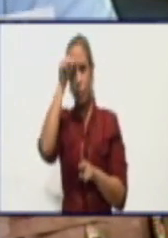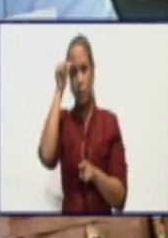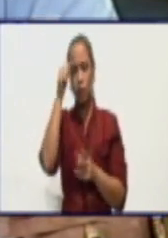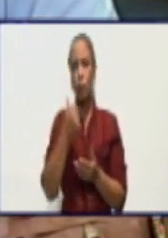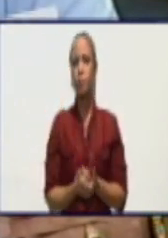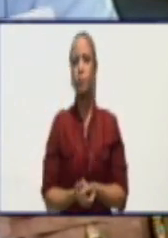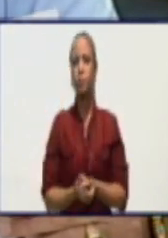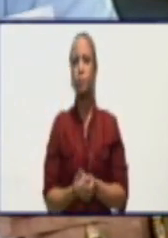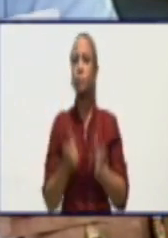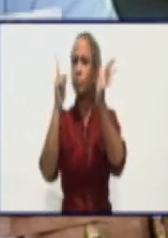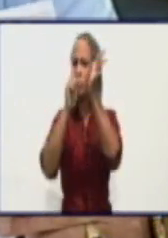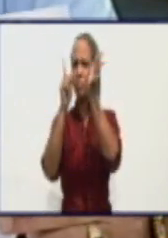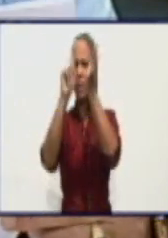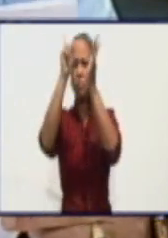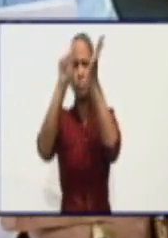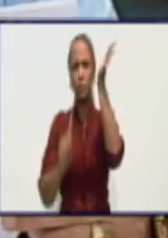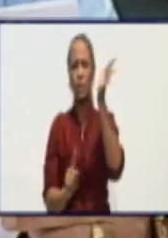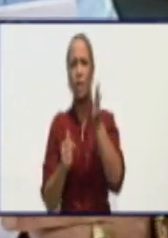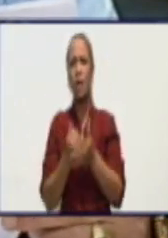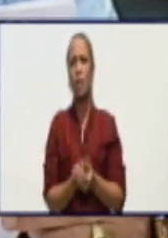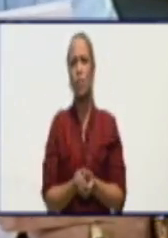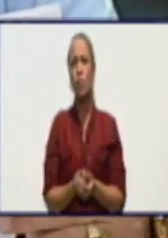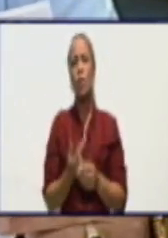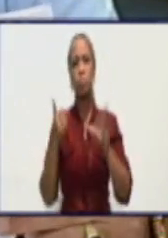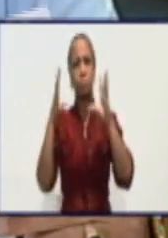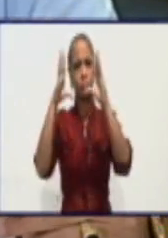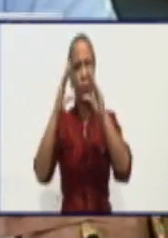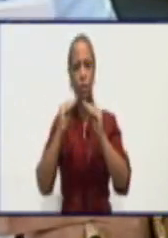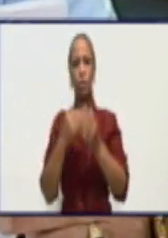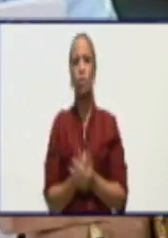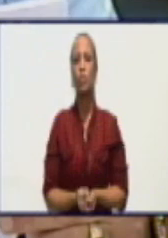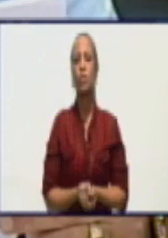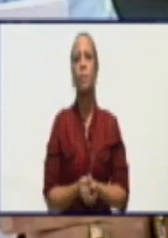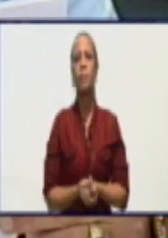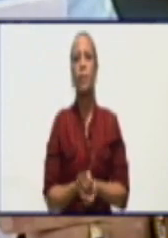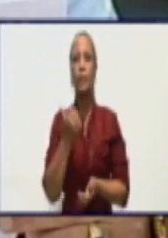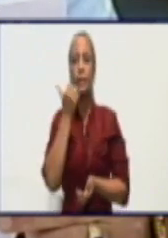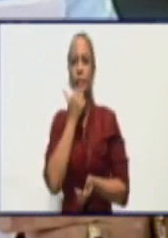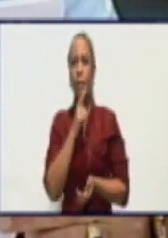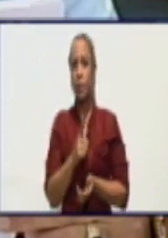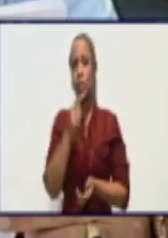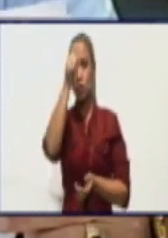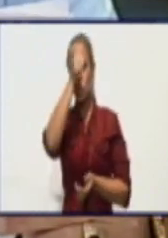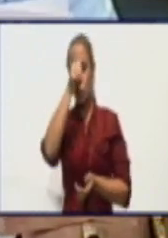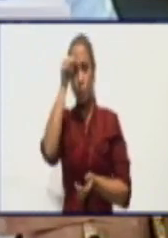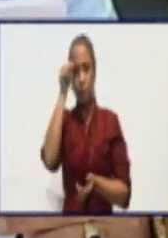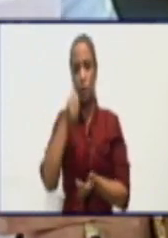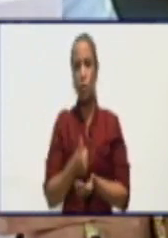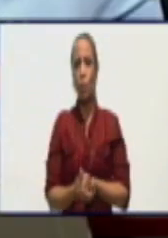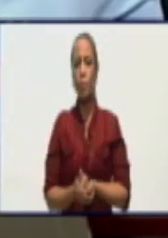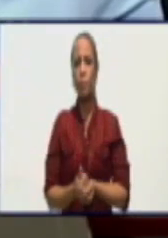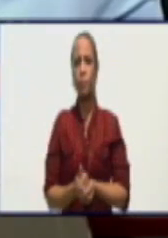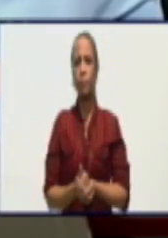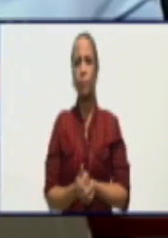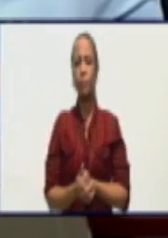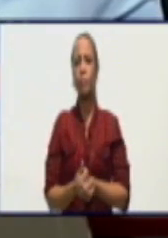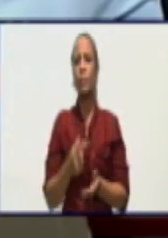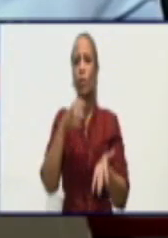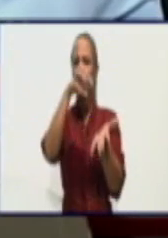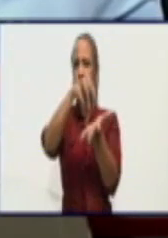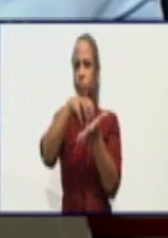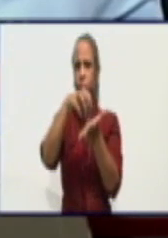rayo, en horas de la noche, unas 2 horas. También hubo una vía libre eventual en el domingo, en el Pastor, a las